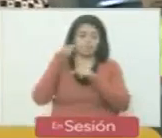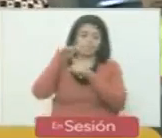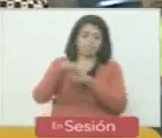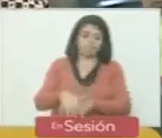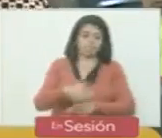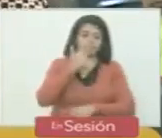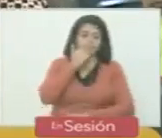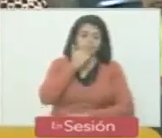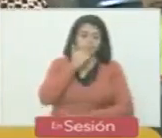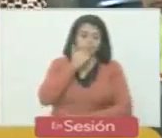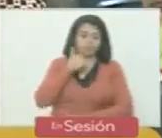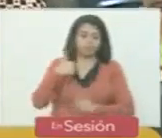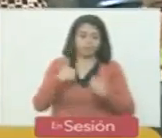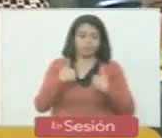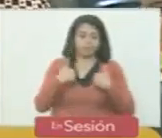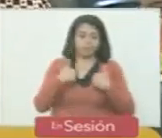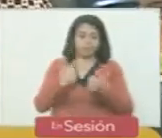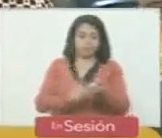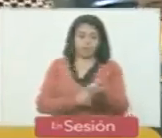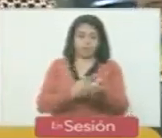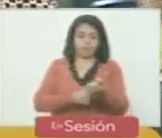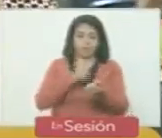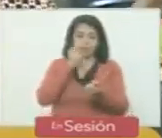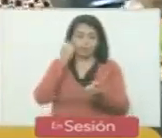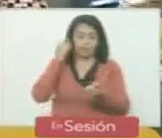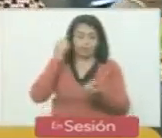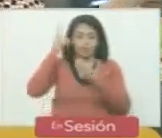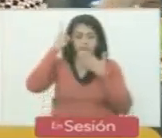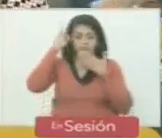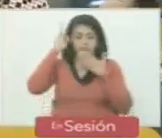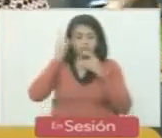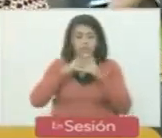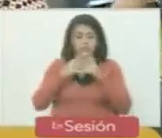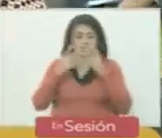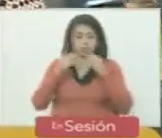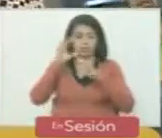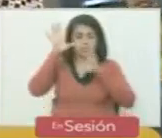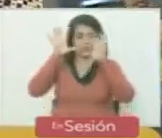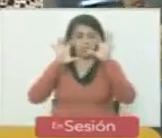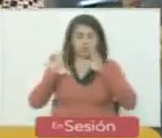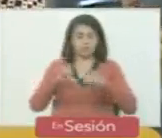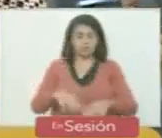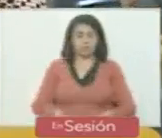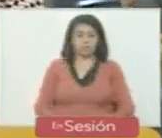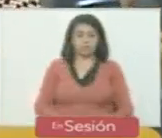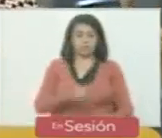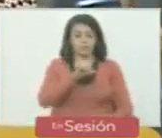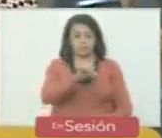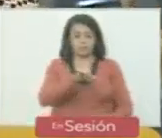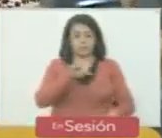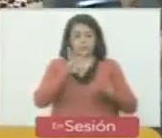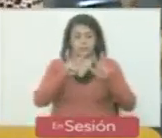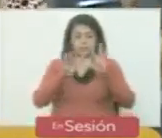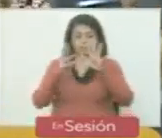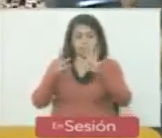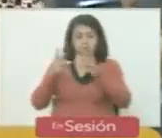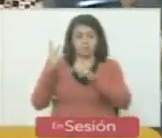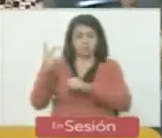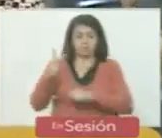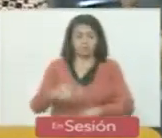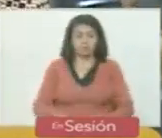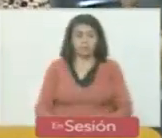explotación que sufrían nuestras hermanas y nuestros hermanos indígenas en muchos países. En